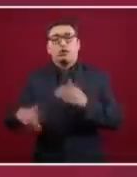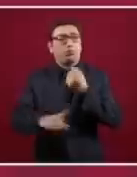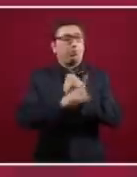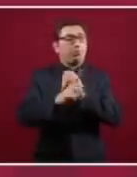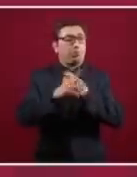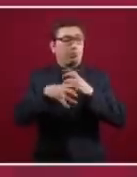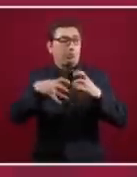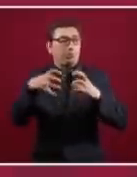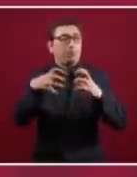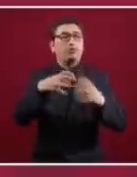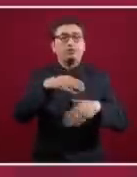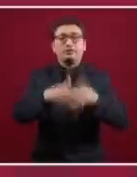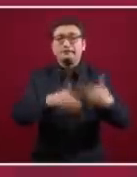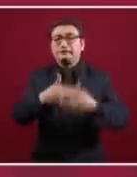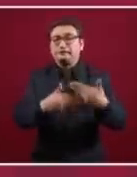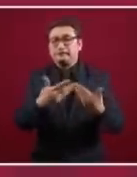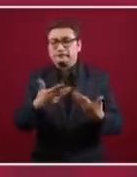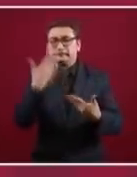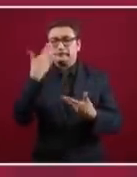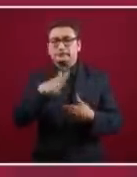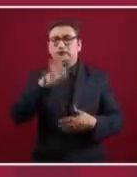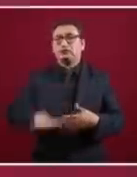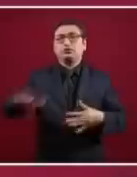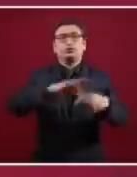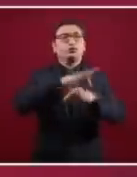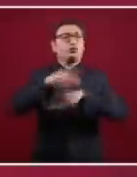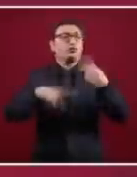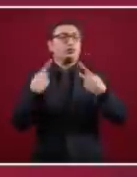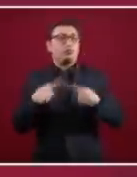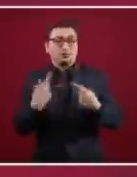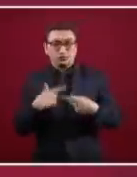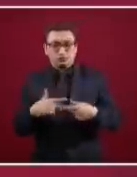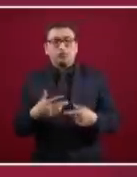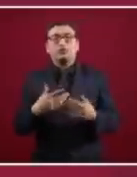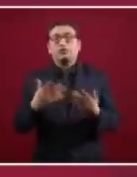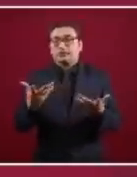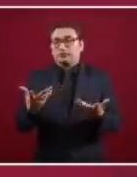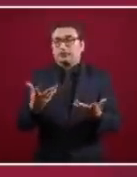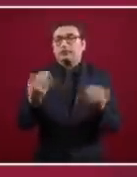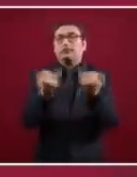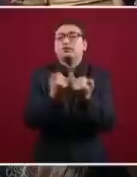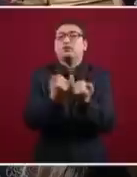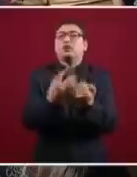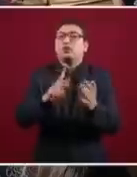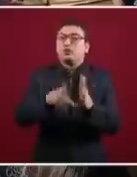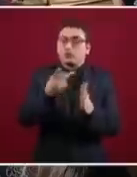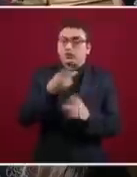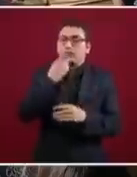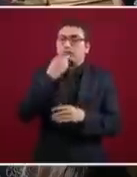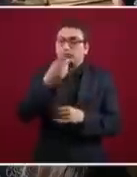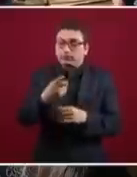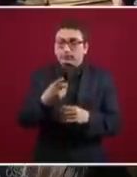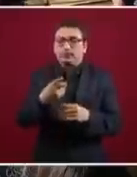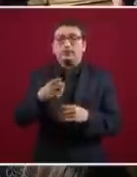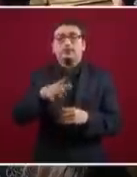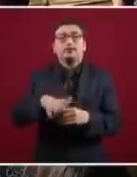que ya había entre la población y regreso evitar